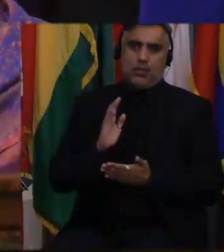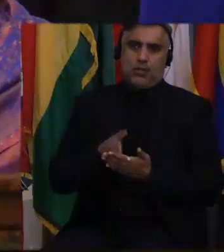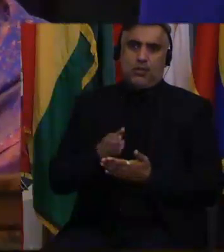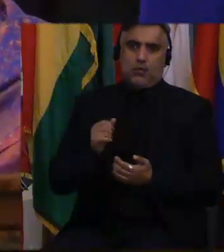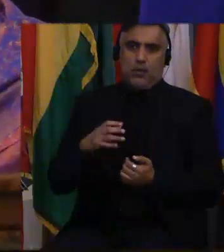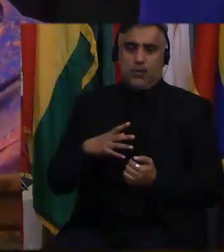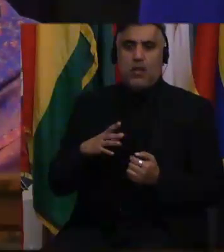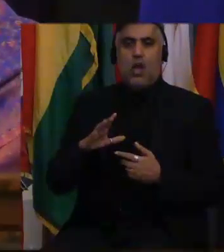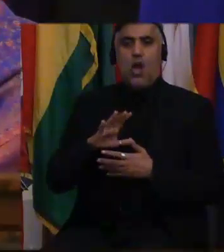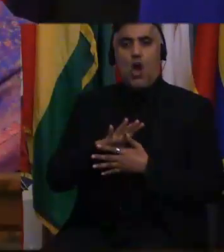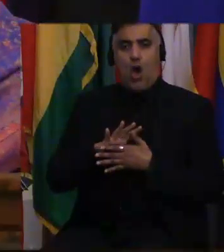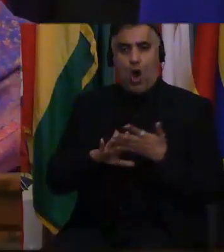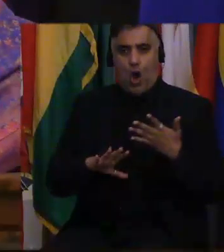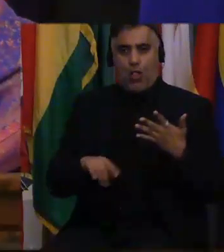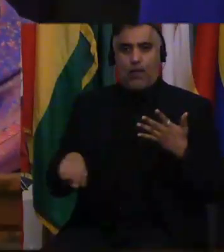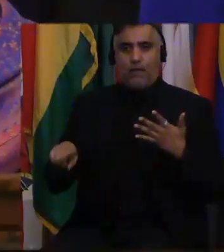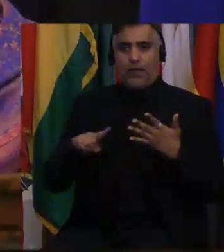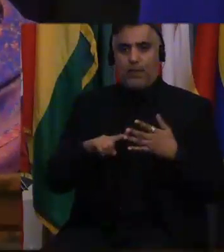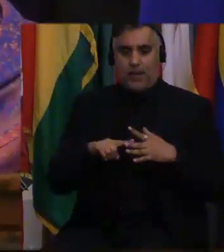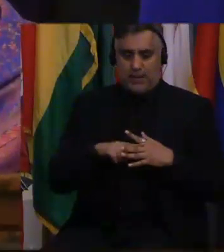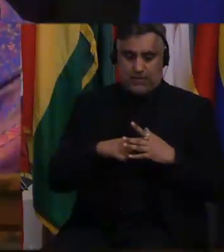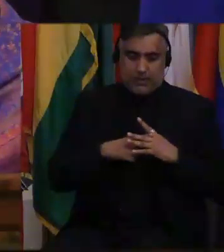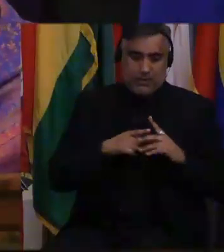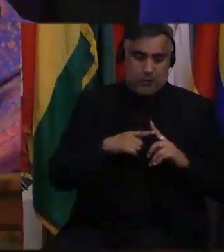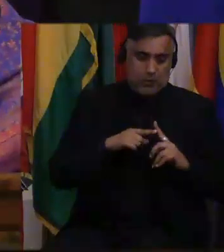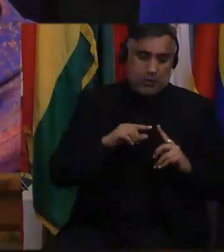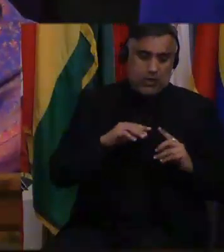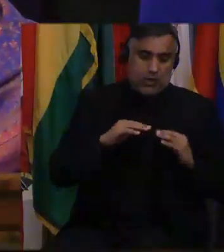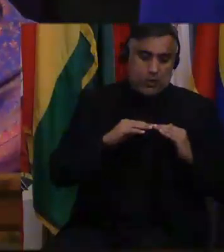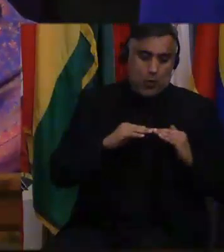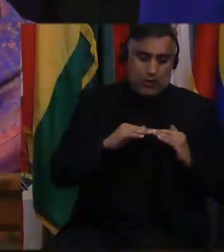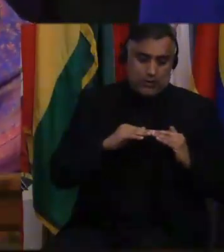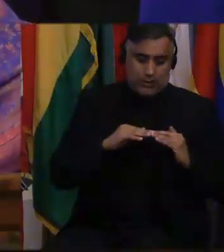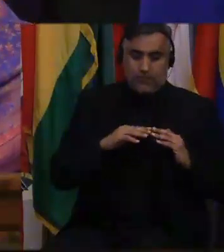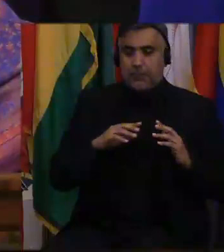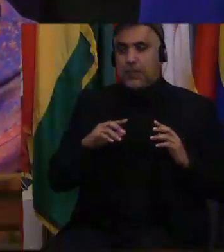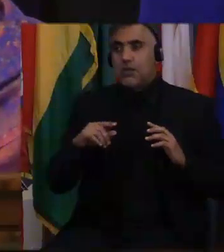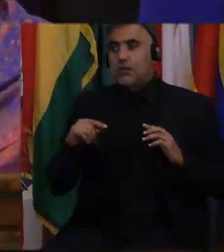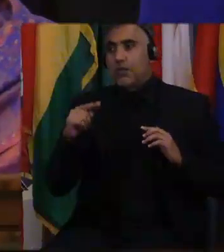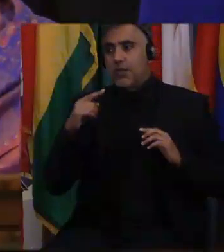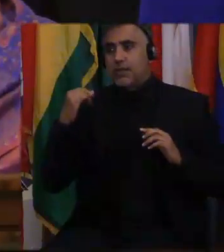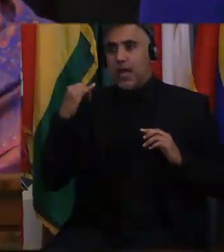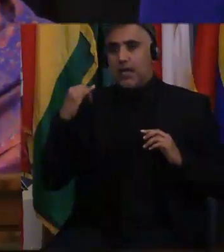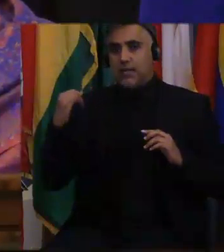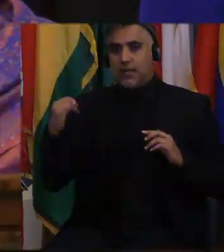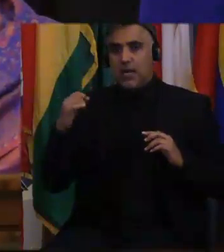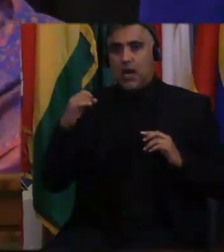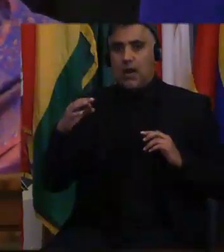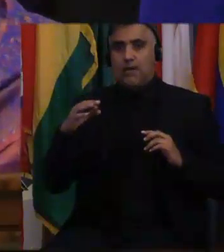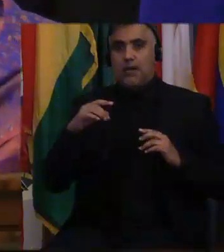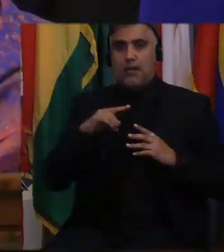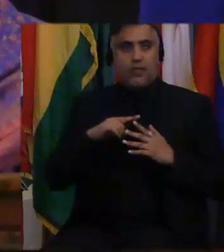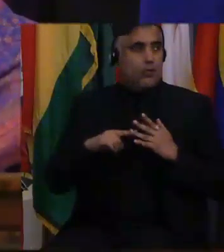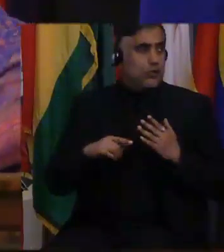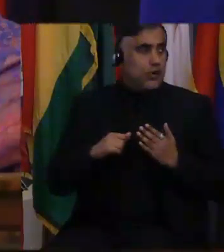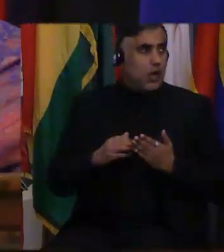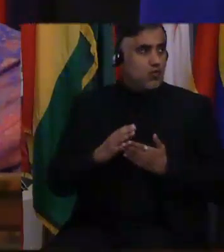todos, empezando por la igualdad. Entonces, esta idea de que esos no son derechos y de